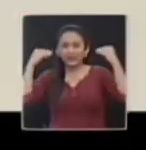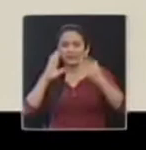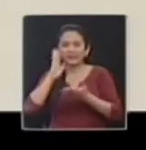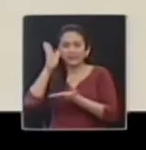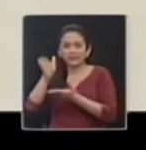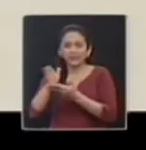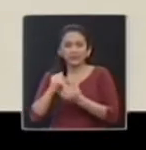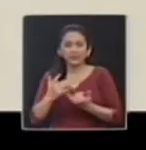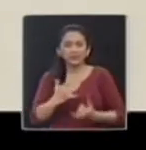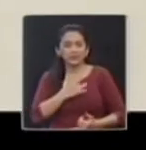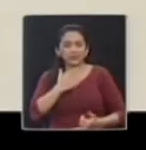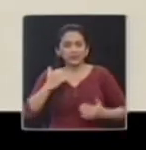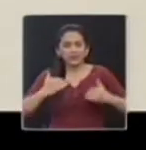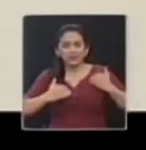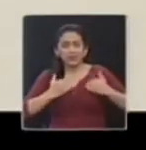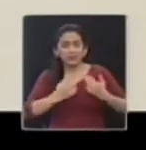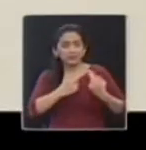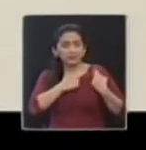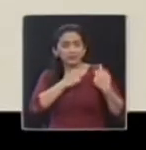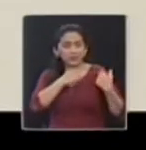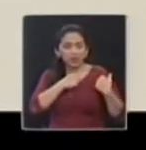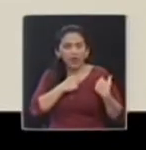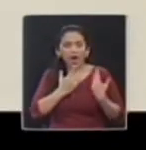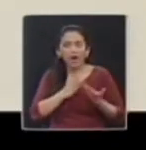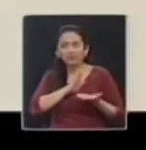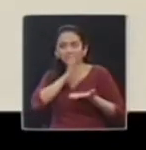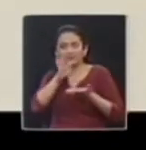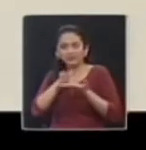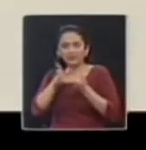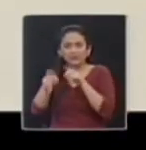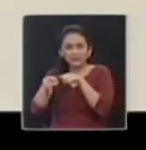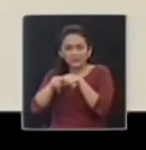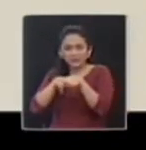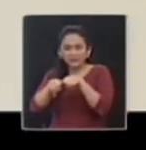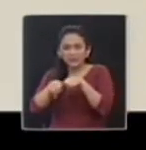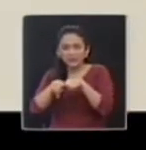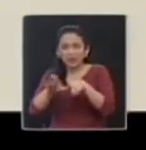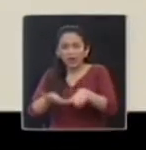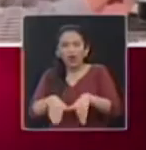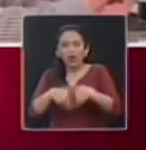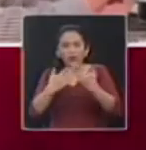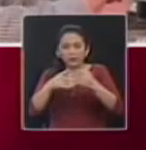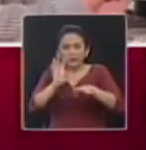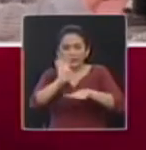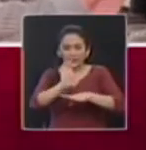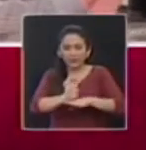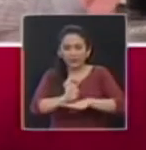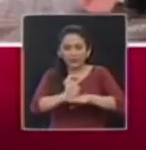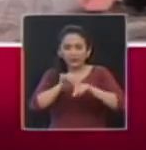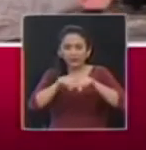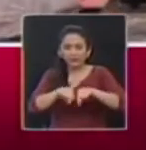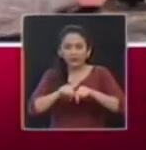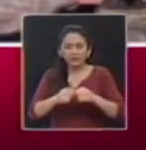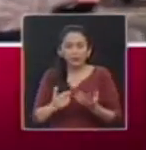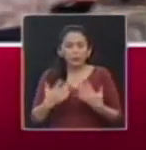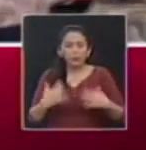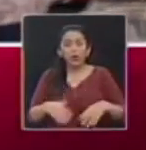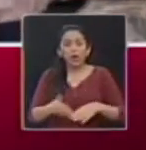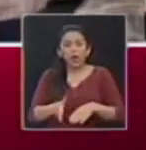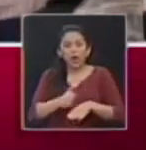un privilegio, tanto como una responsabilidad, llevar el nombre del país. Ha sido un trabajo súper